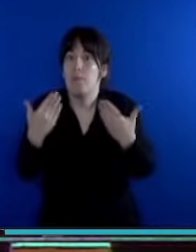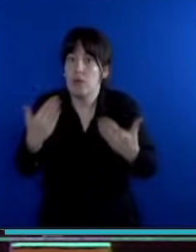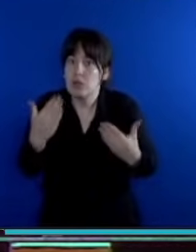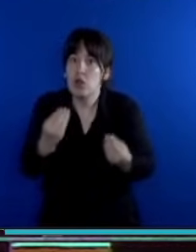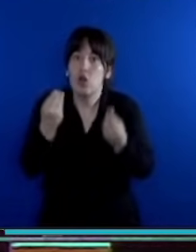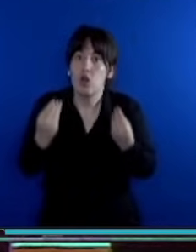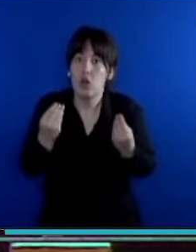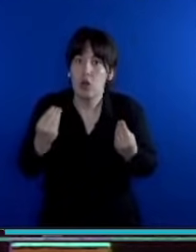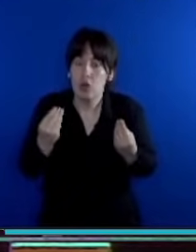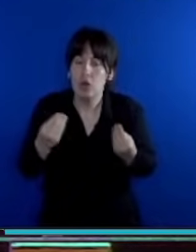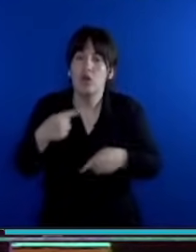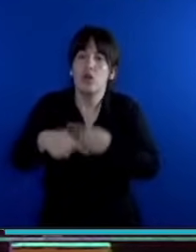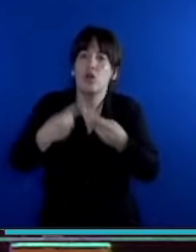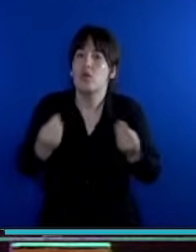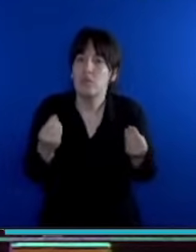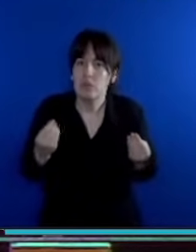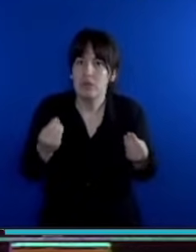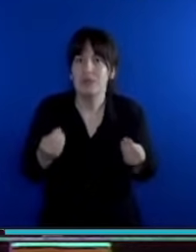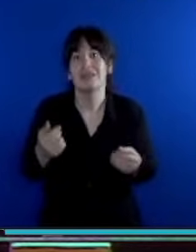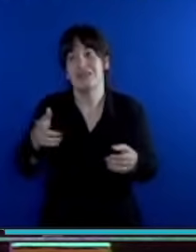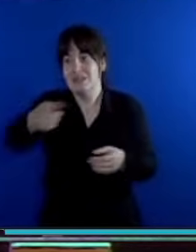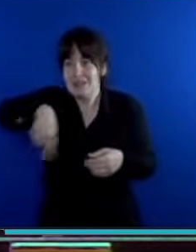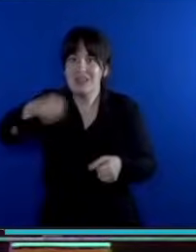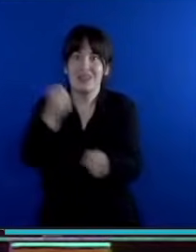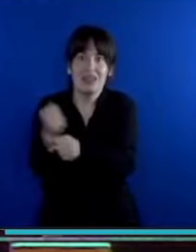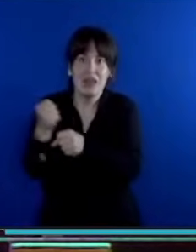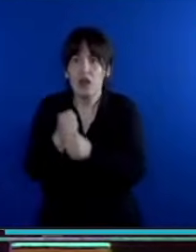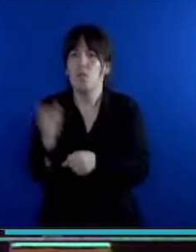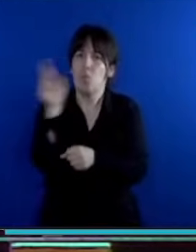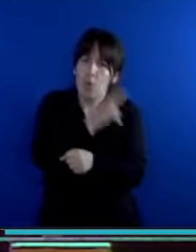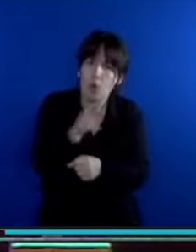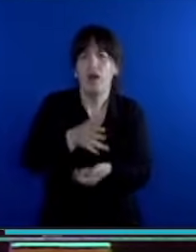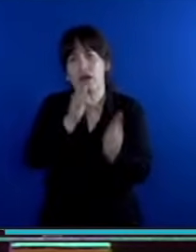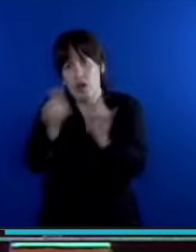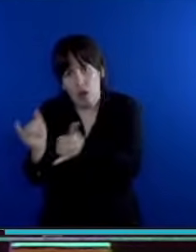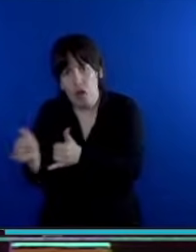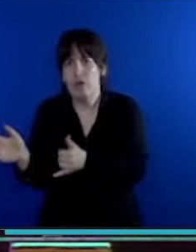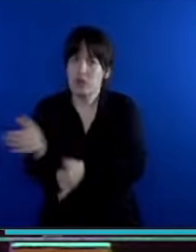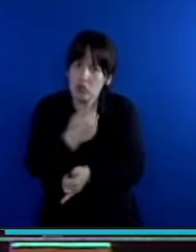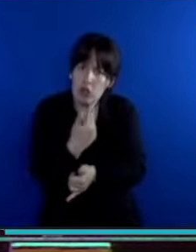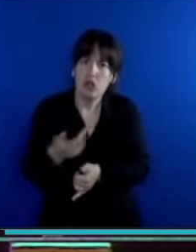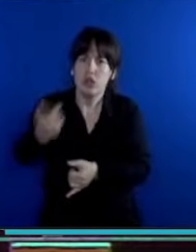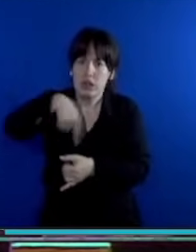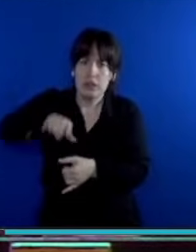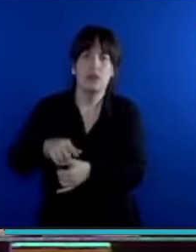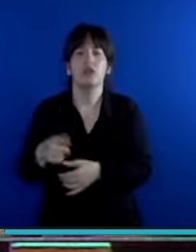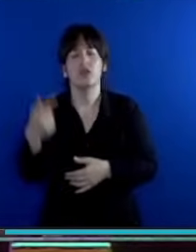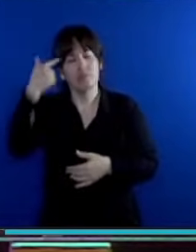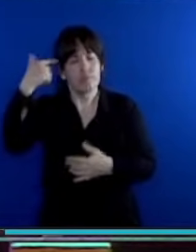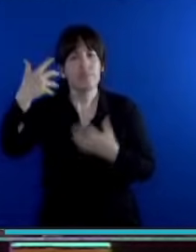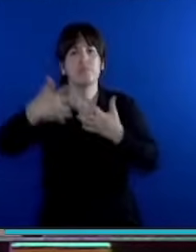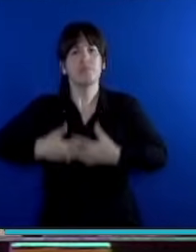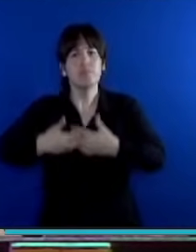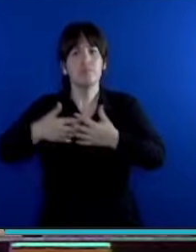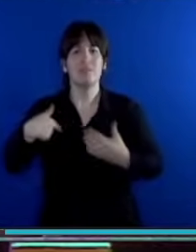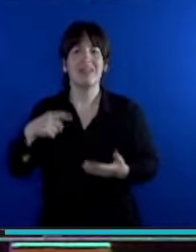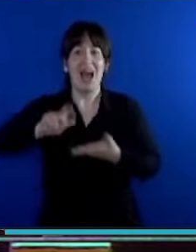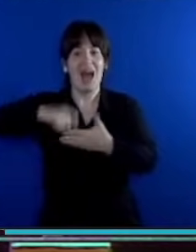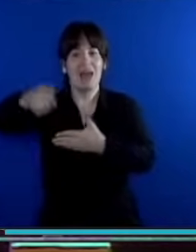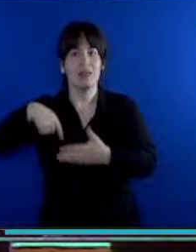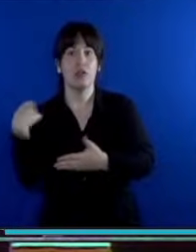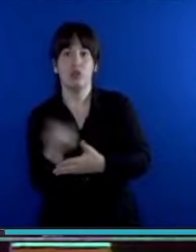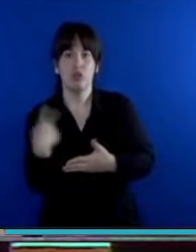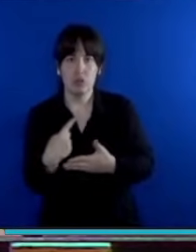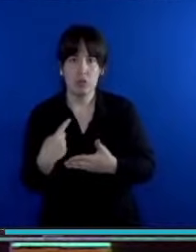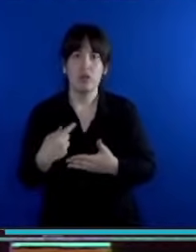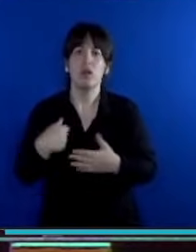solo puede abrirse paso si la clase trabajadora, las mujeres, la juventud ponen arriba de la mesa nuestra agenda, construimos